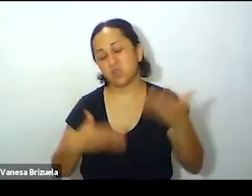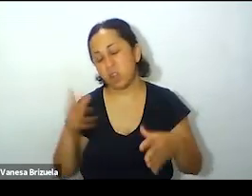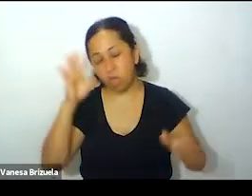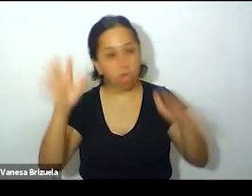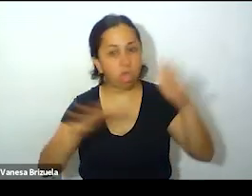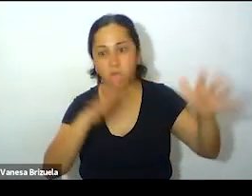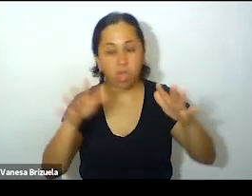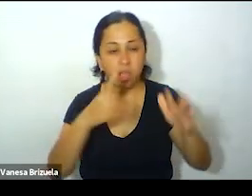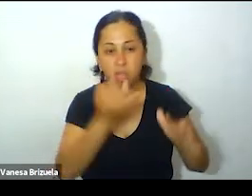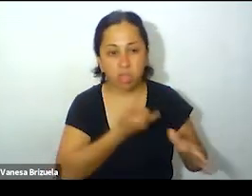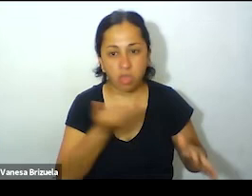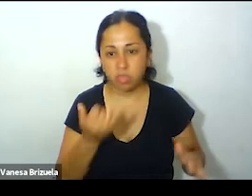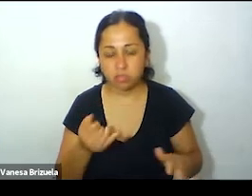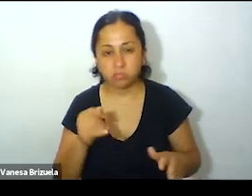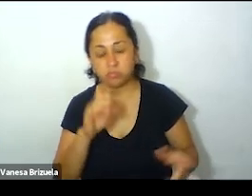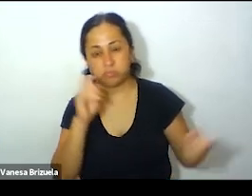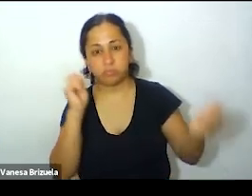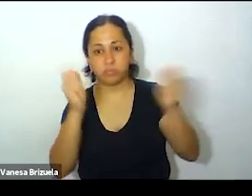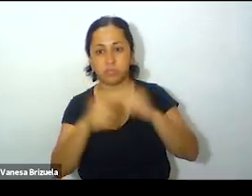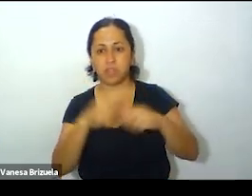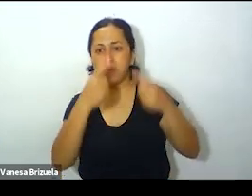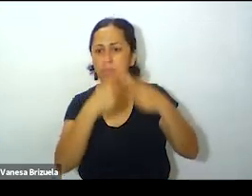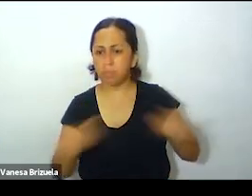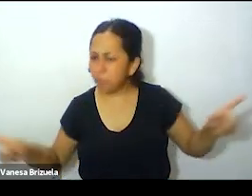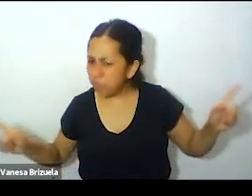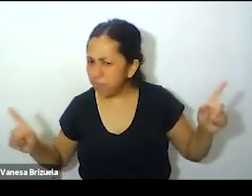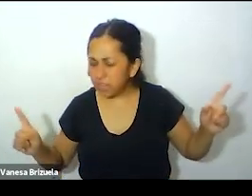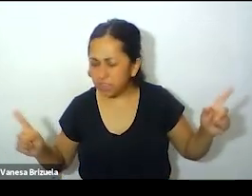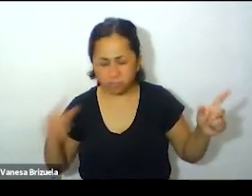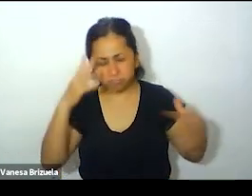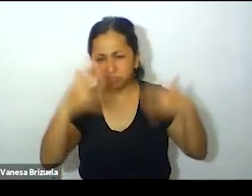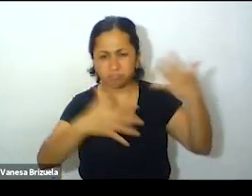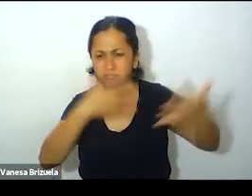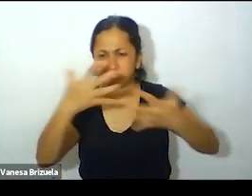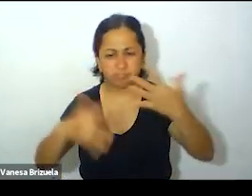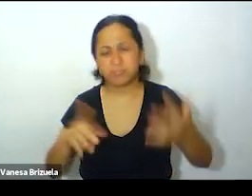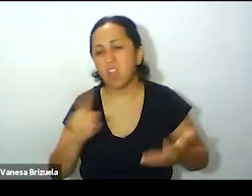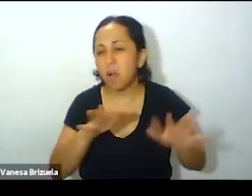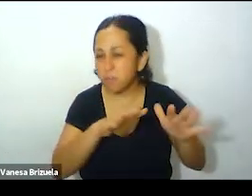usuarios no nos perdemos. Si me cambian mucho la lógica de las interfaces,